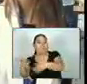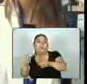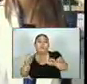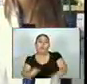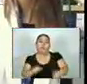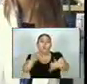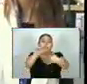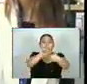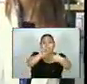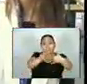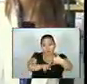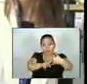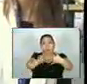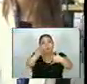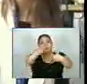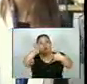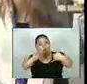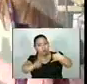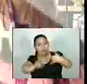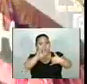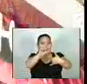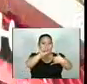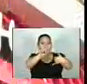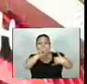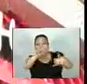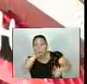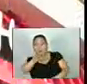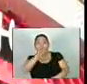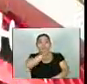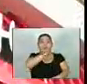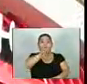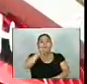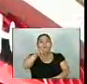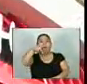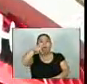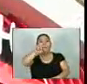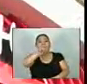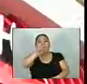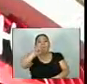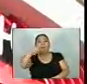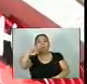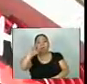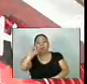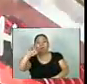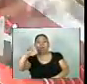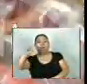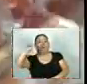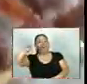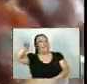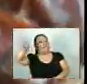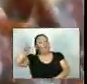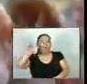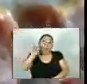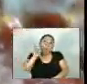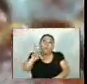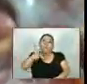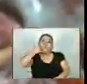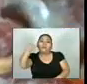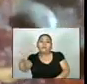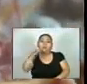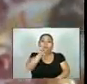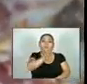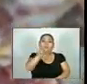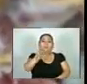pedirla en la app Pizza Hut SV en www.pizzahut.com.sv o llamando al